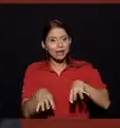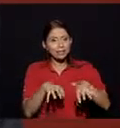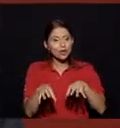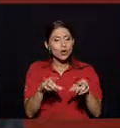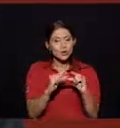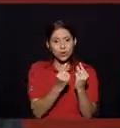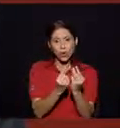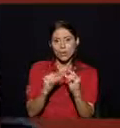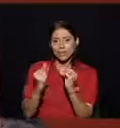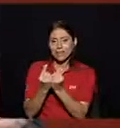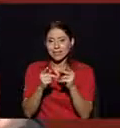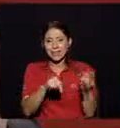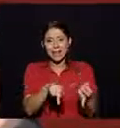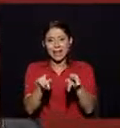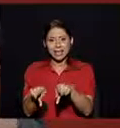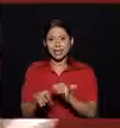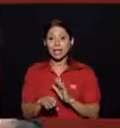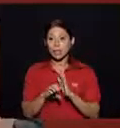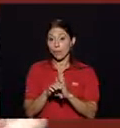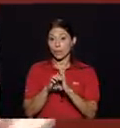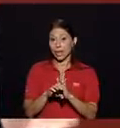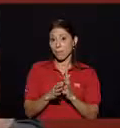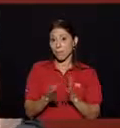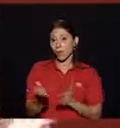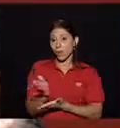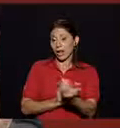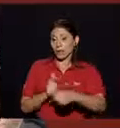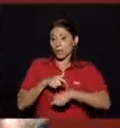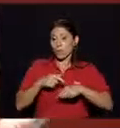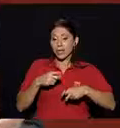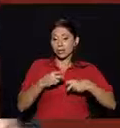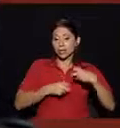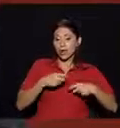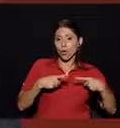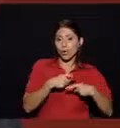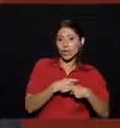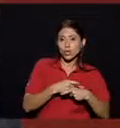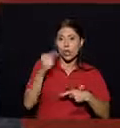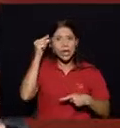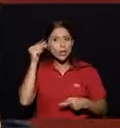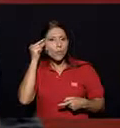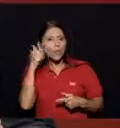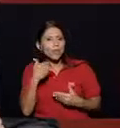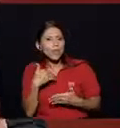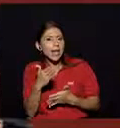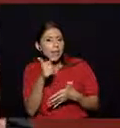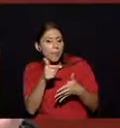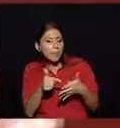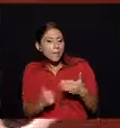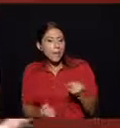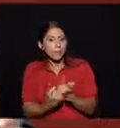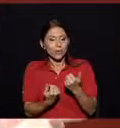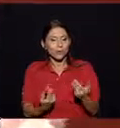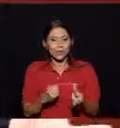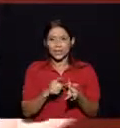gente, los apoyos que tienen, por ejemplo, los gobiernos en determinados momentos de conflicto. Es decir, es una